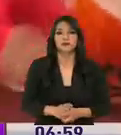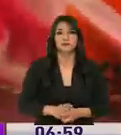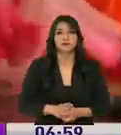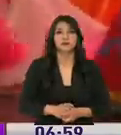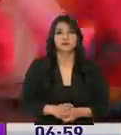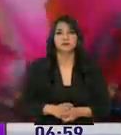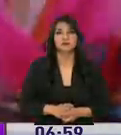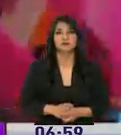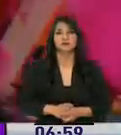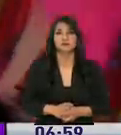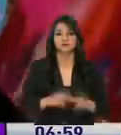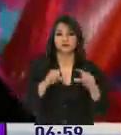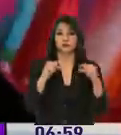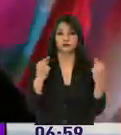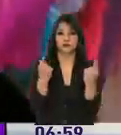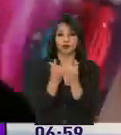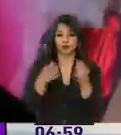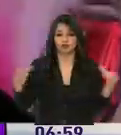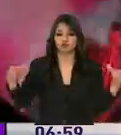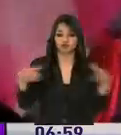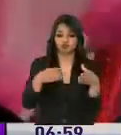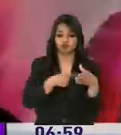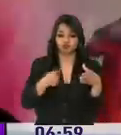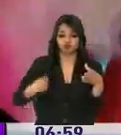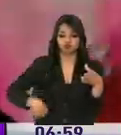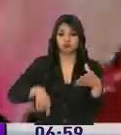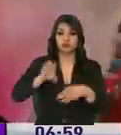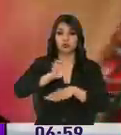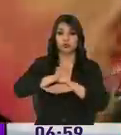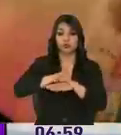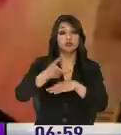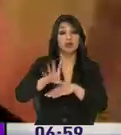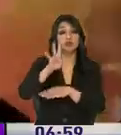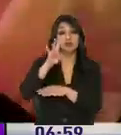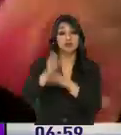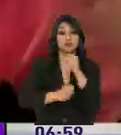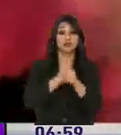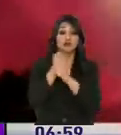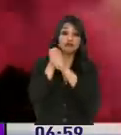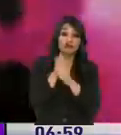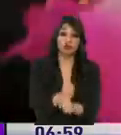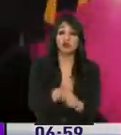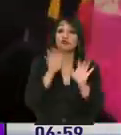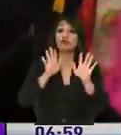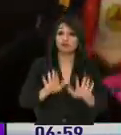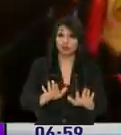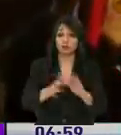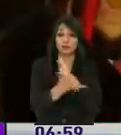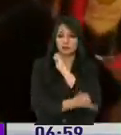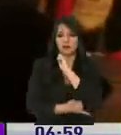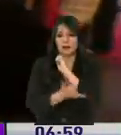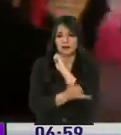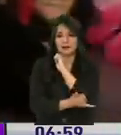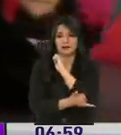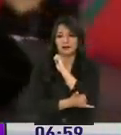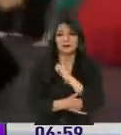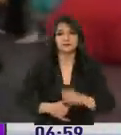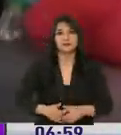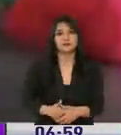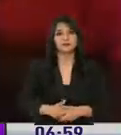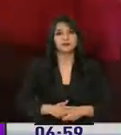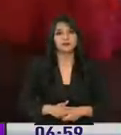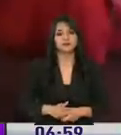Integrantes de las colonias chinas en Ecuador celebraron 70 años de la fundación justamente de este país, de la República Popular de